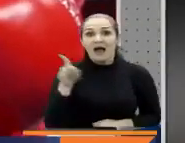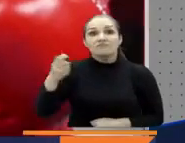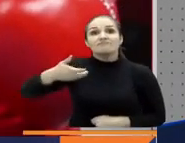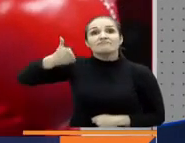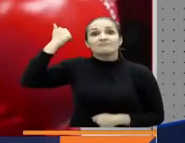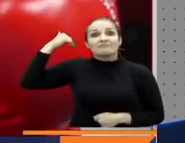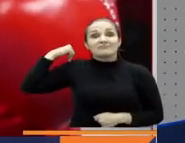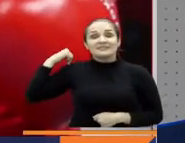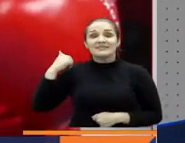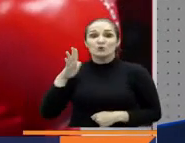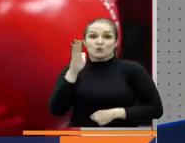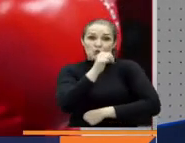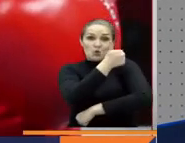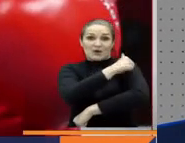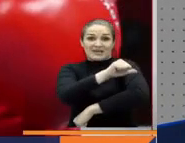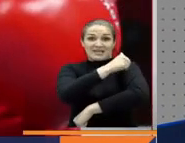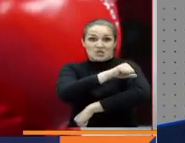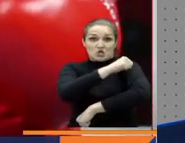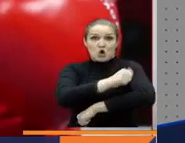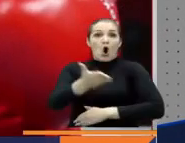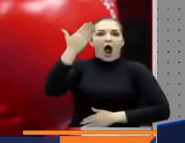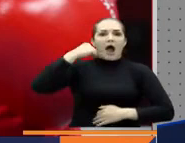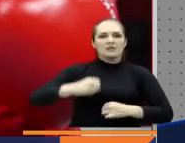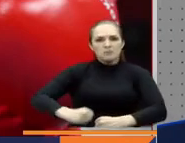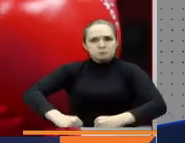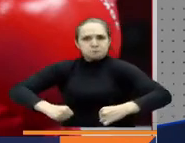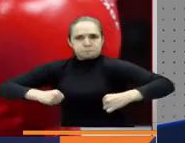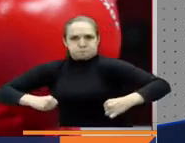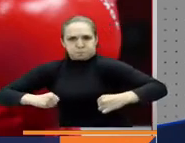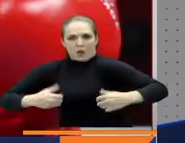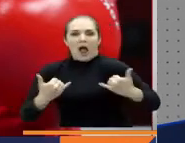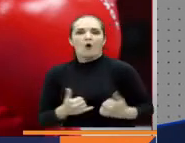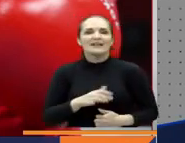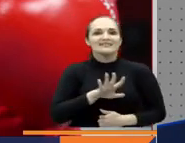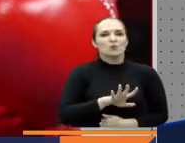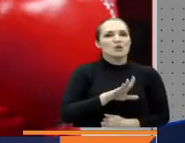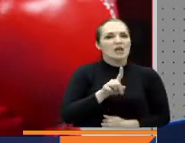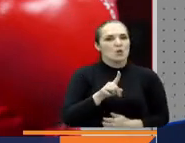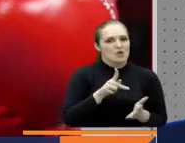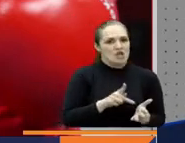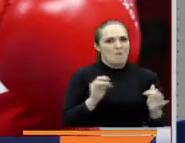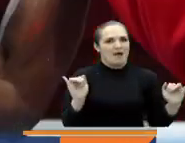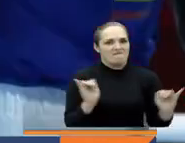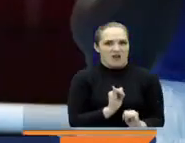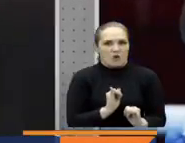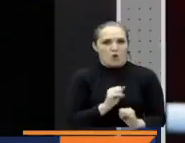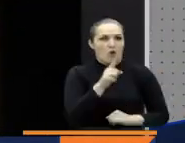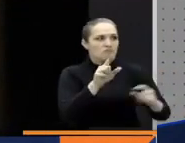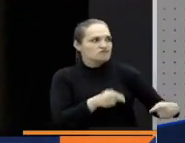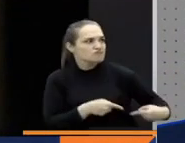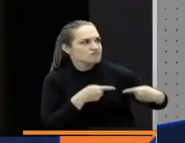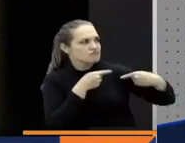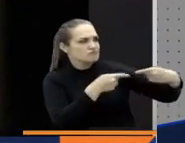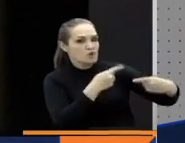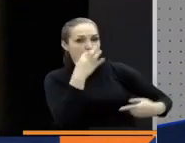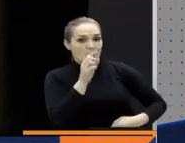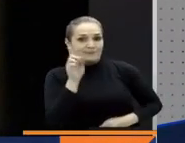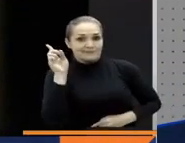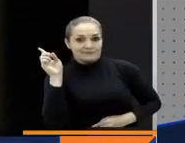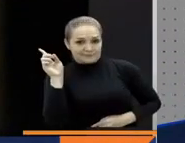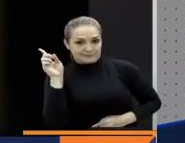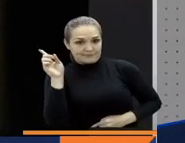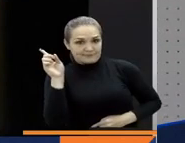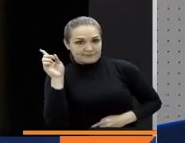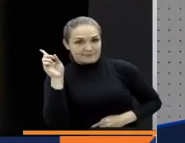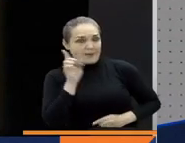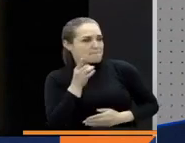ha bajado de categoría, ahora está en los 51 kilogramos y enfrentó ya a un caballero que se llama Mohamed Rajab, a